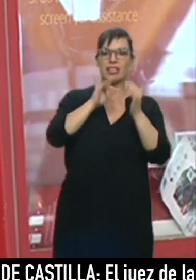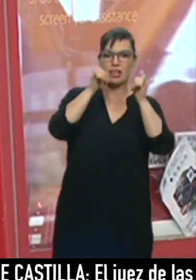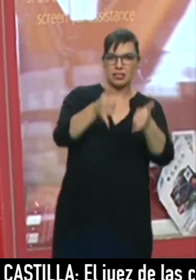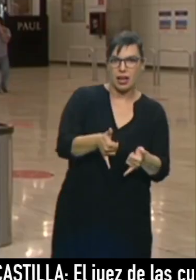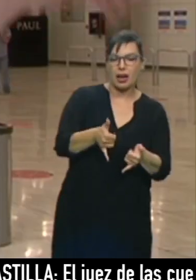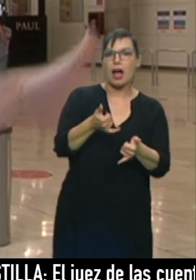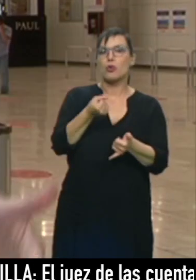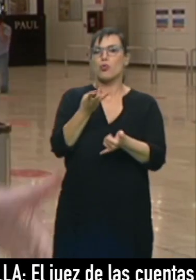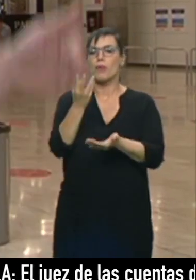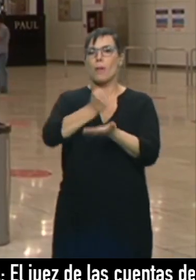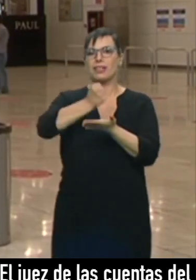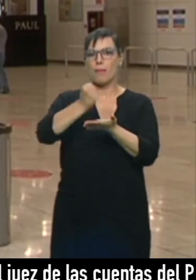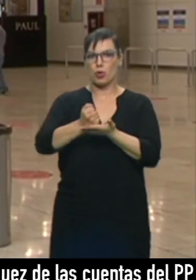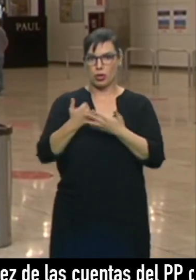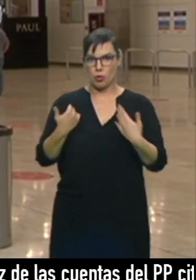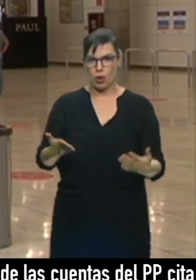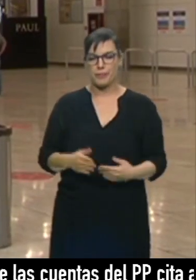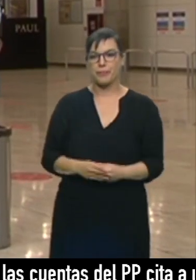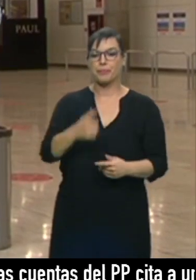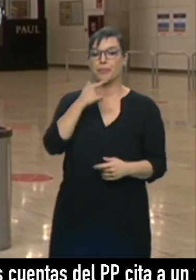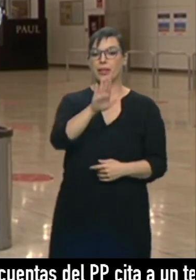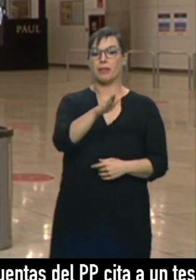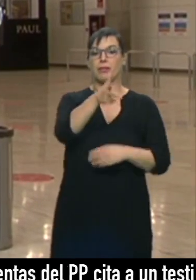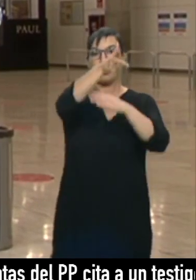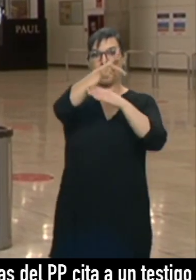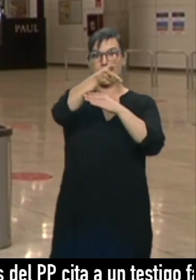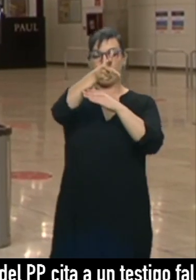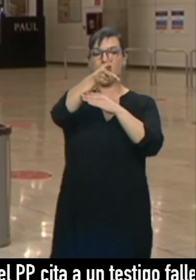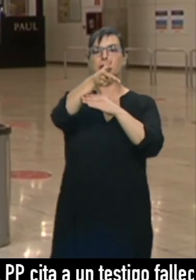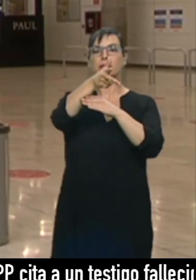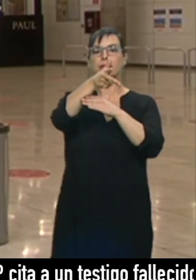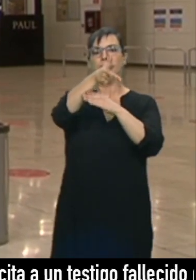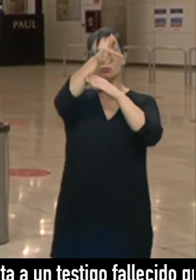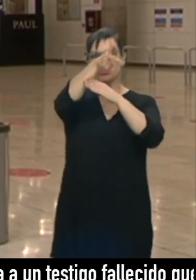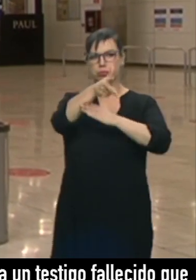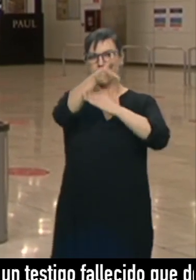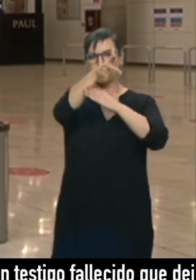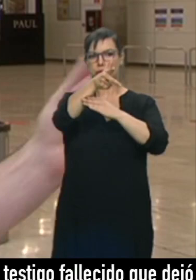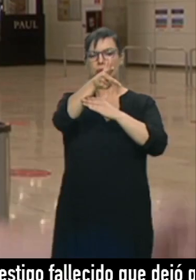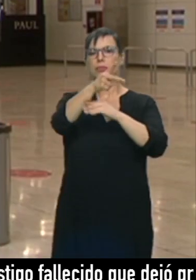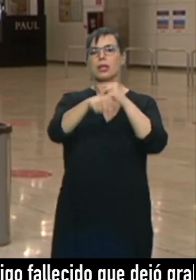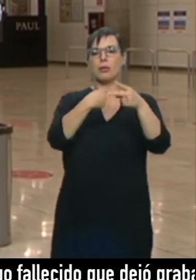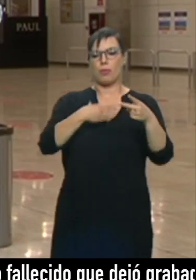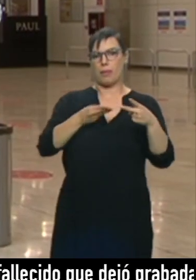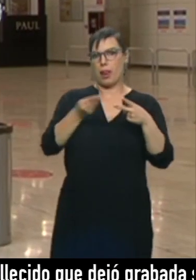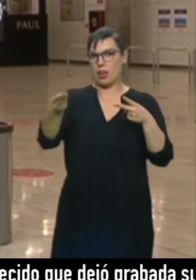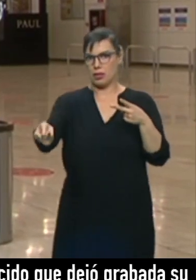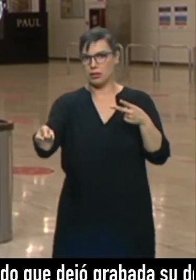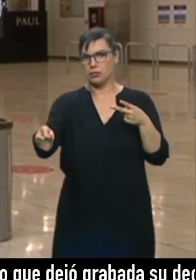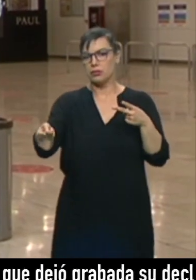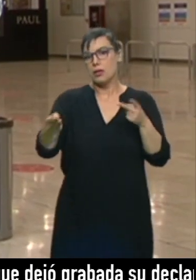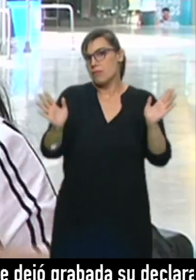pasaporte. Me dijeron, párate ahí, que hay esa cámara que está un poco así elevada a la altura de la cabeza, te mires, y estás un poco y luego les di el papel y